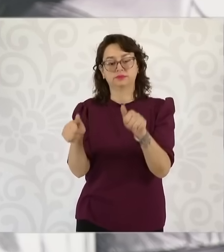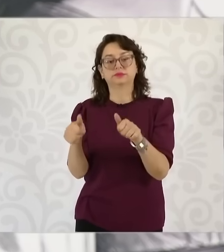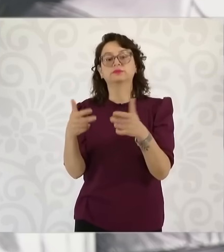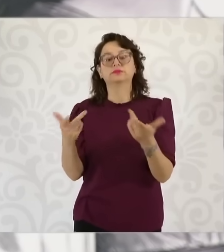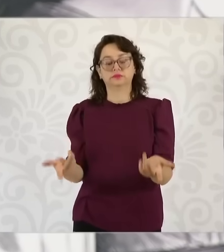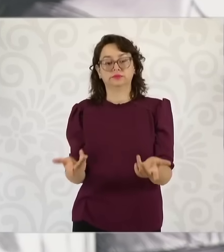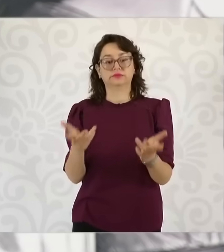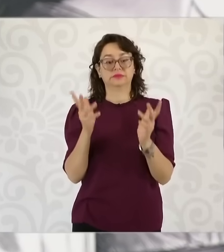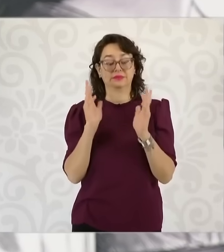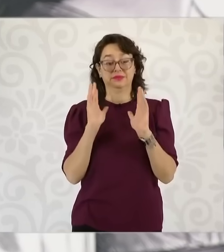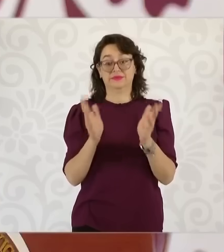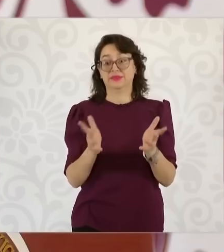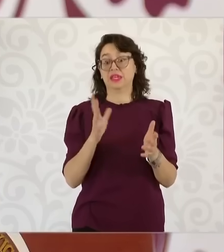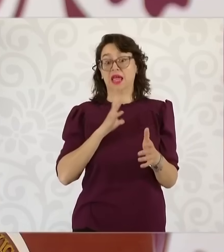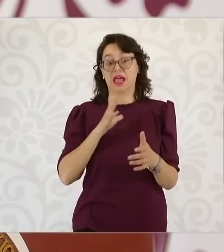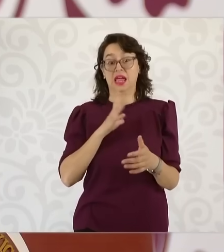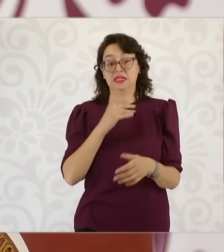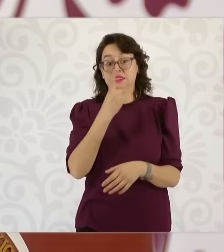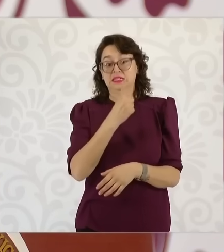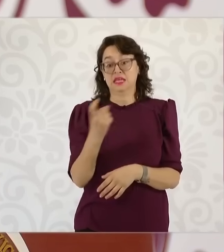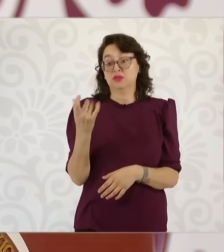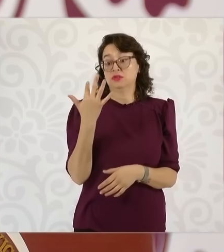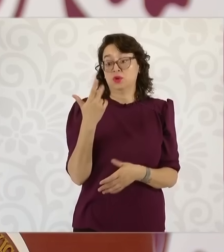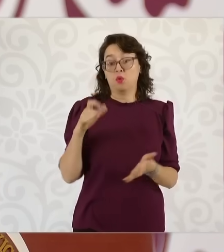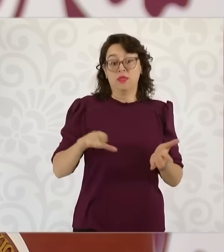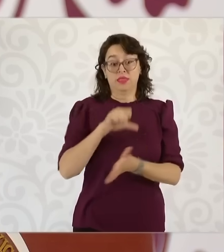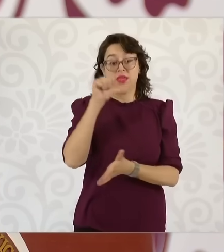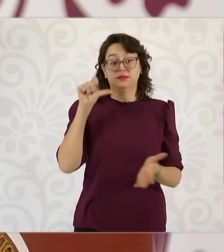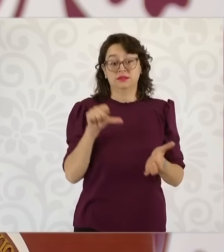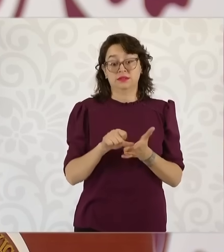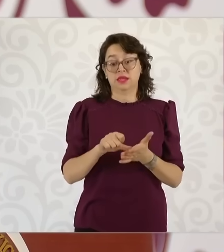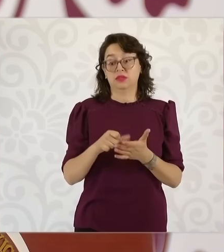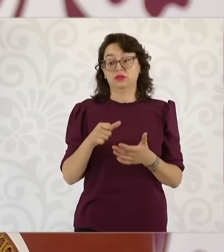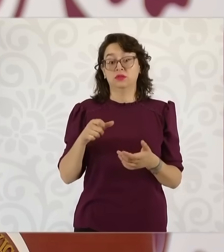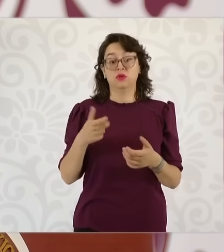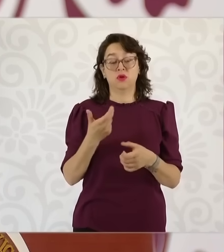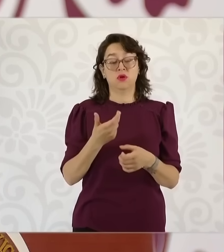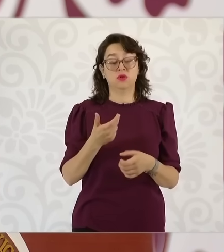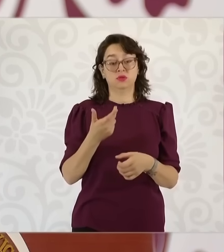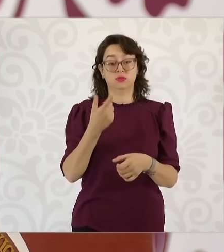que ya cuenta con más de 150 unidades de primer nivel y